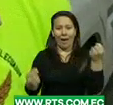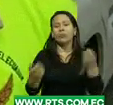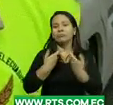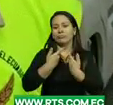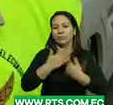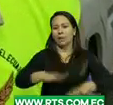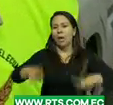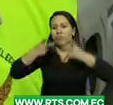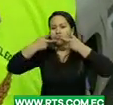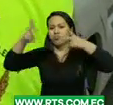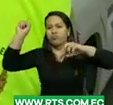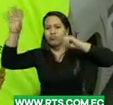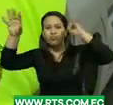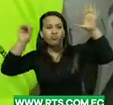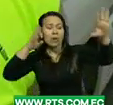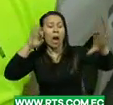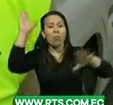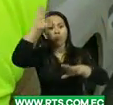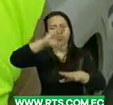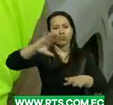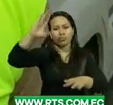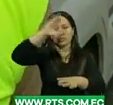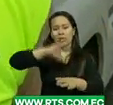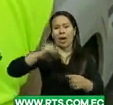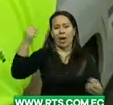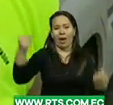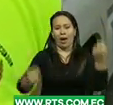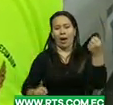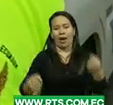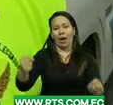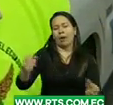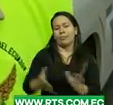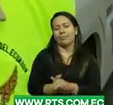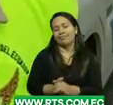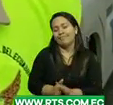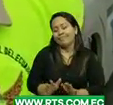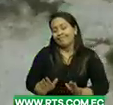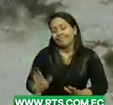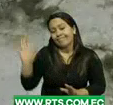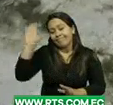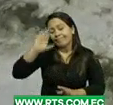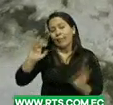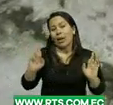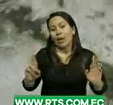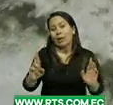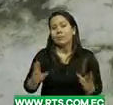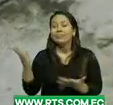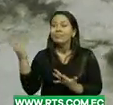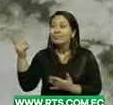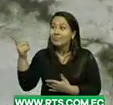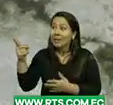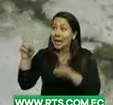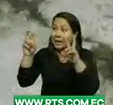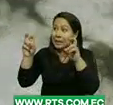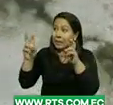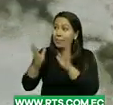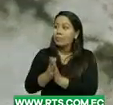medios para que a través de una localización se pueda dar con este vehículo. Y que respecto a este caso se